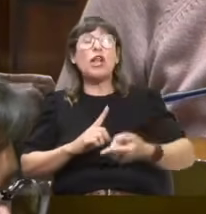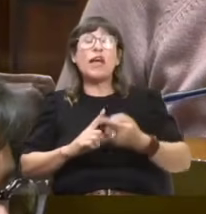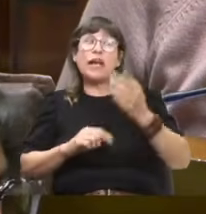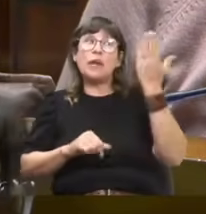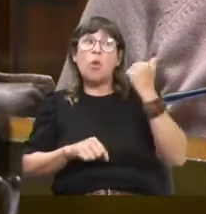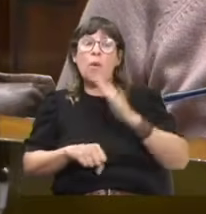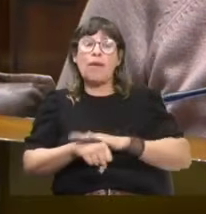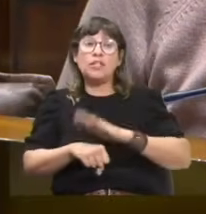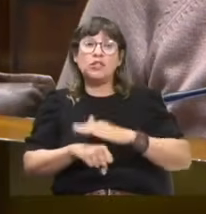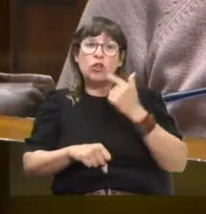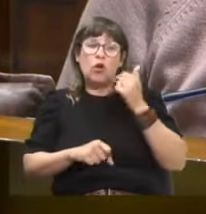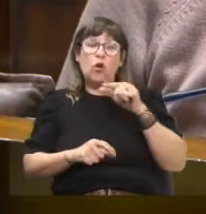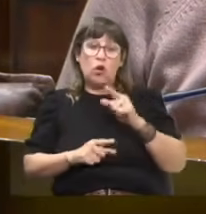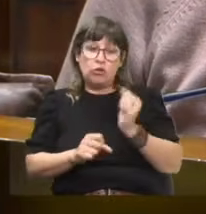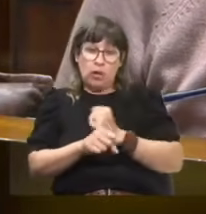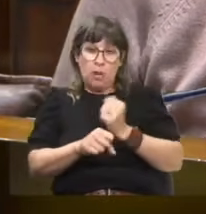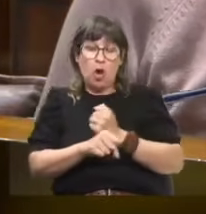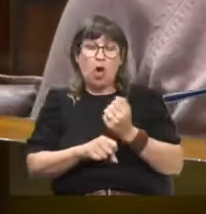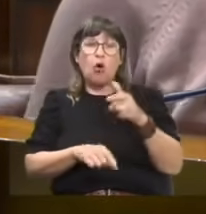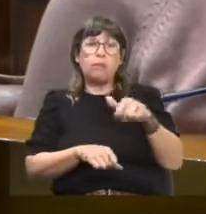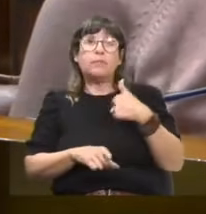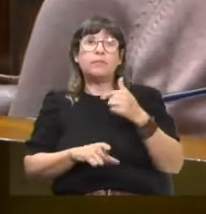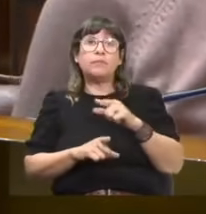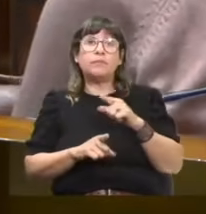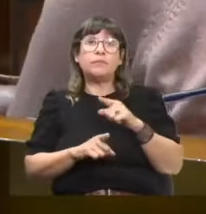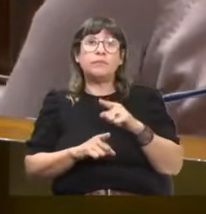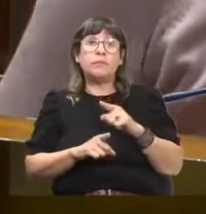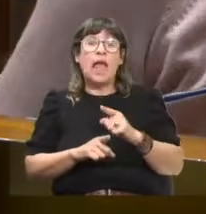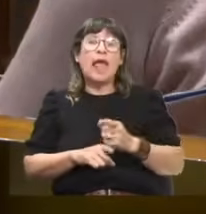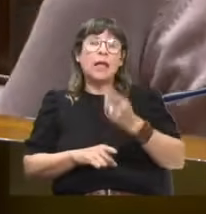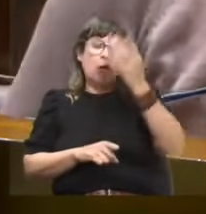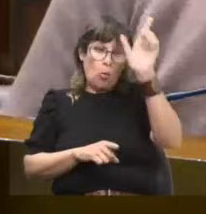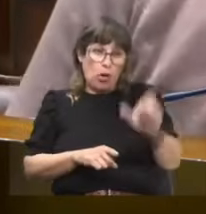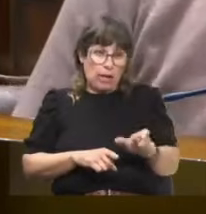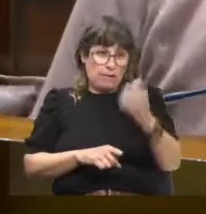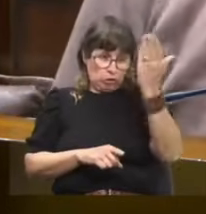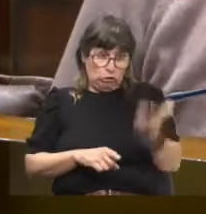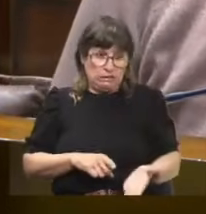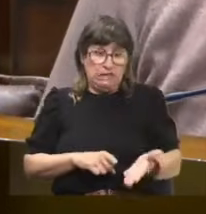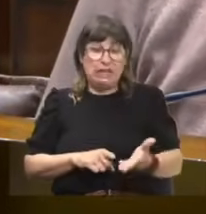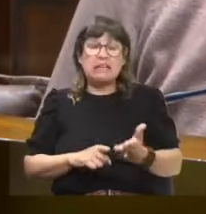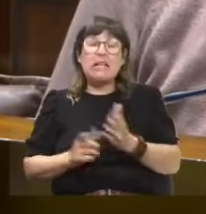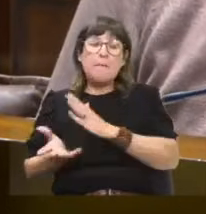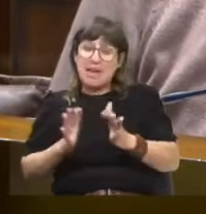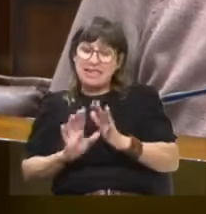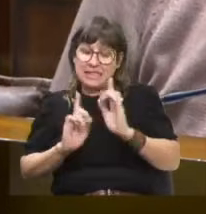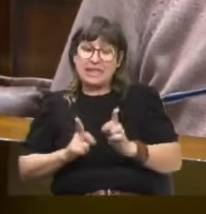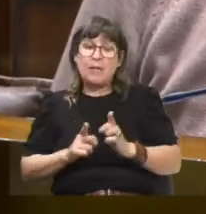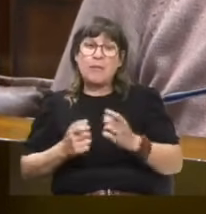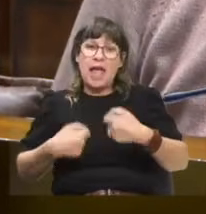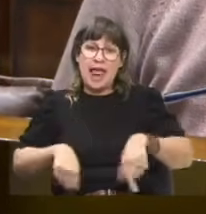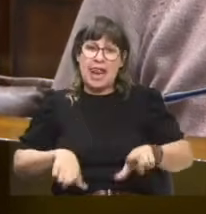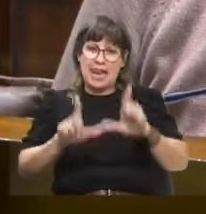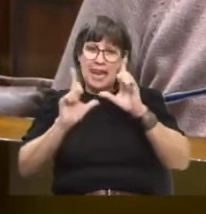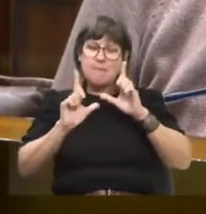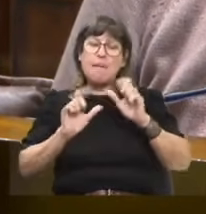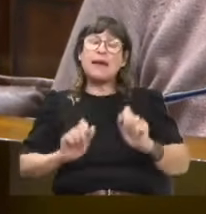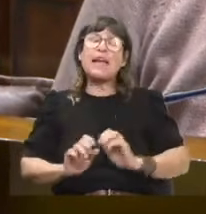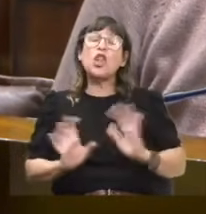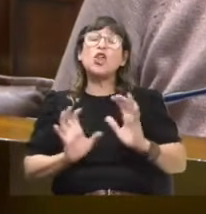abarcando tanto el ser como el parecer. La imagen de los funcionarios